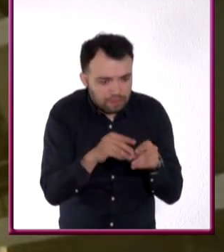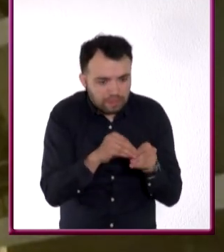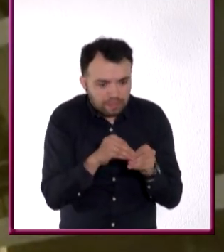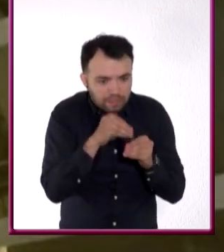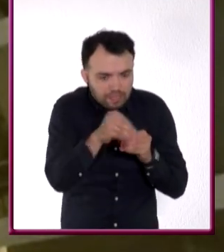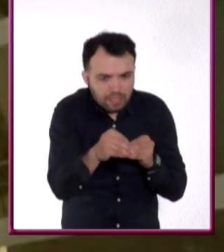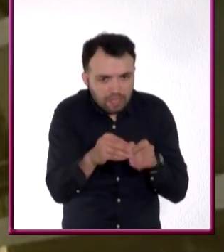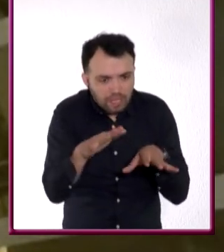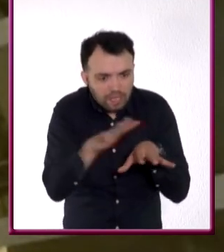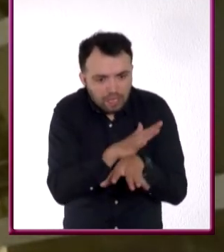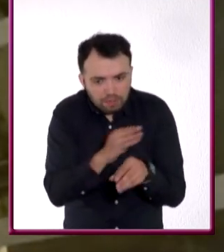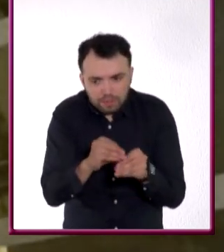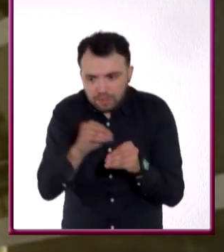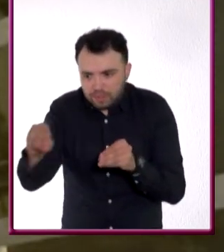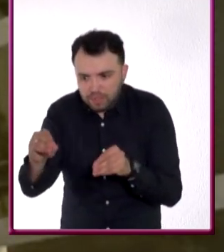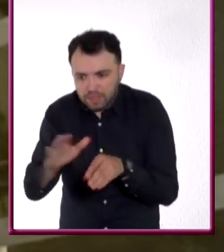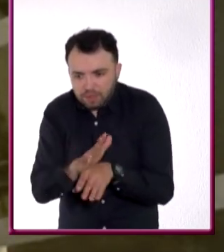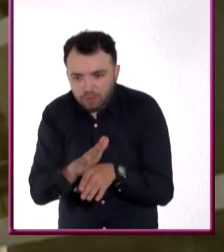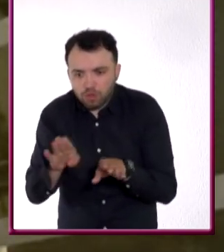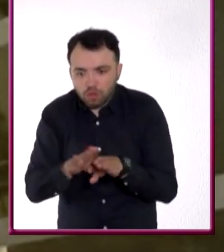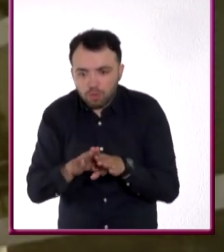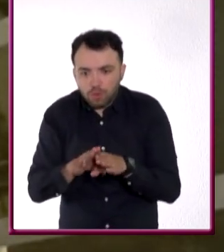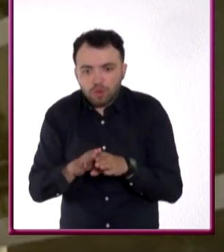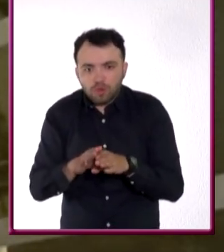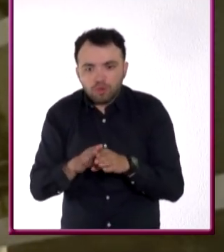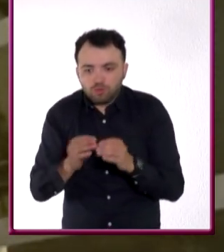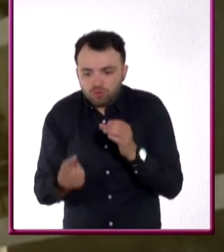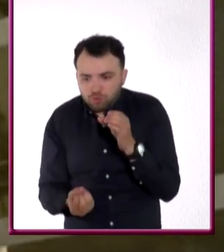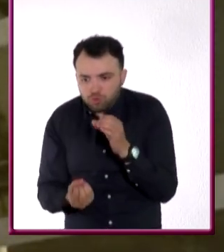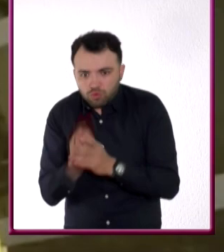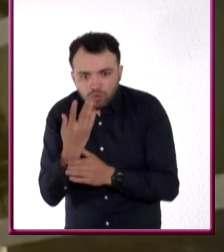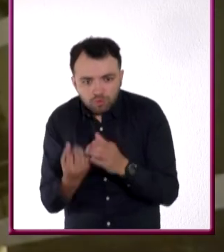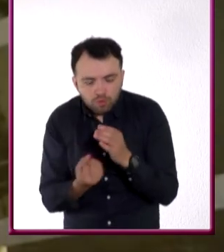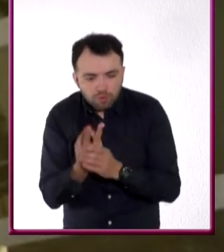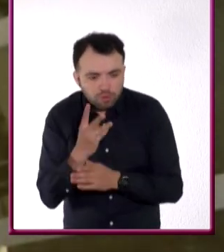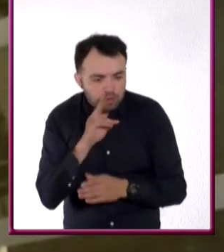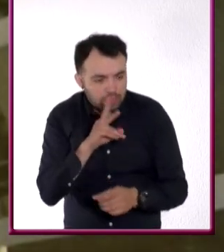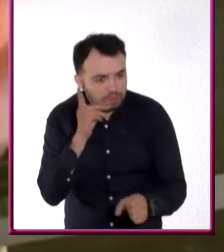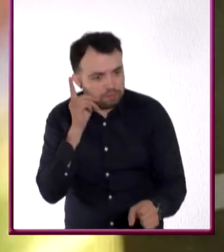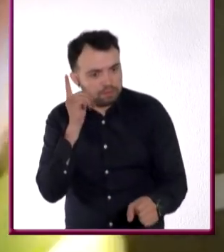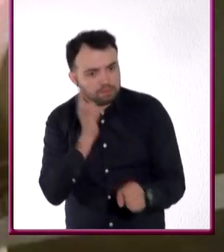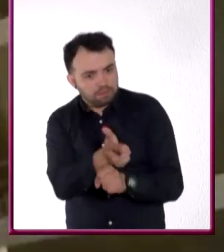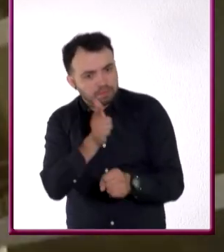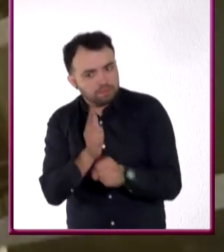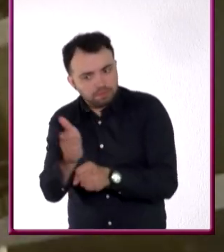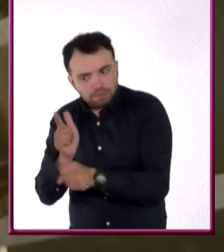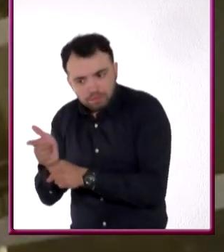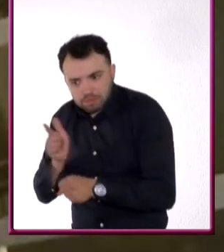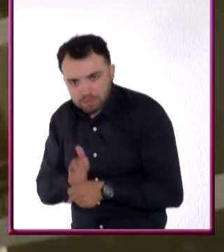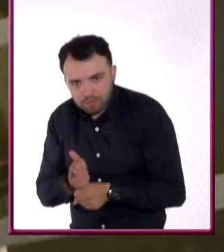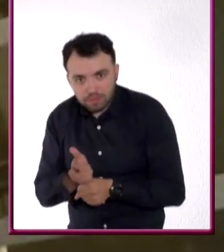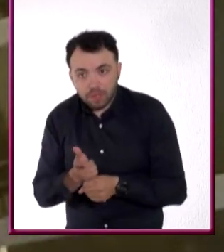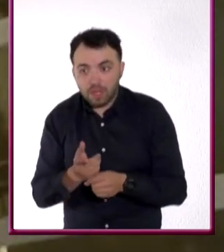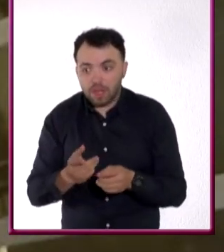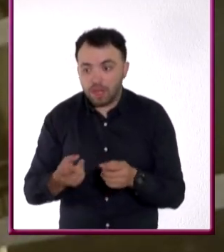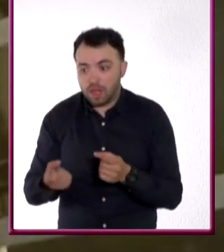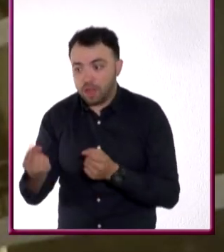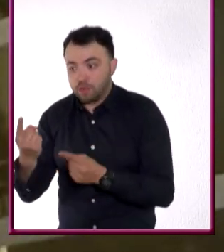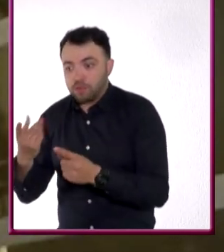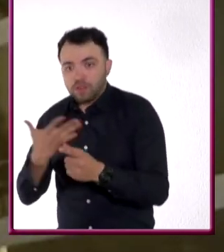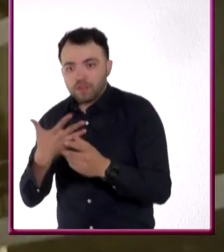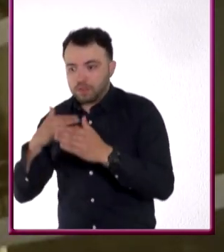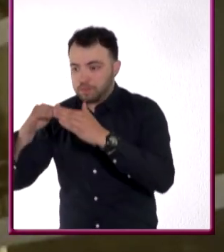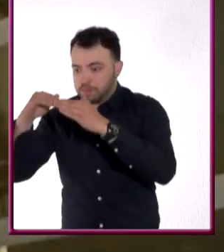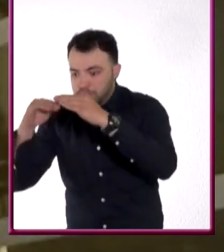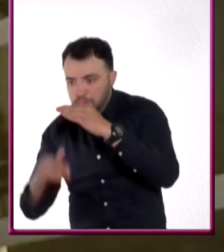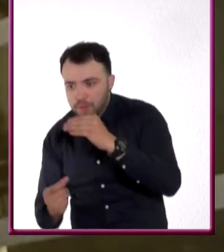te permiten más bien como que actualizar el valor que tienes en la clase susceptible, por ejemplo, que ahora tienes menos porque algunos se